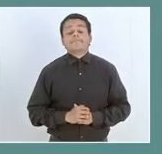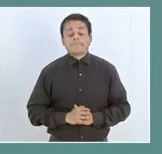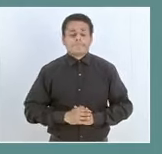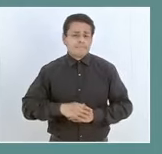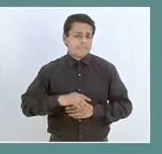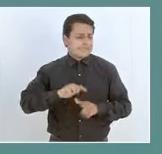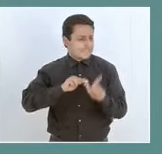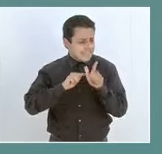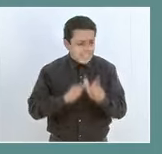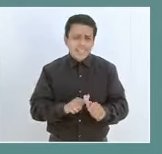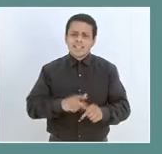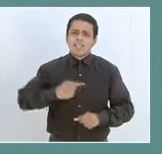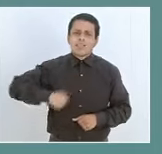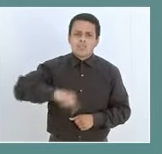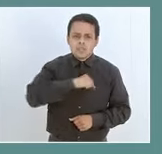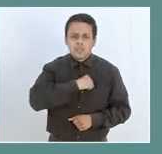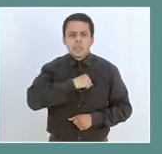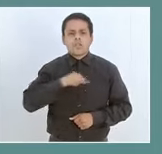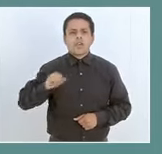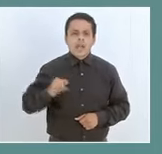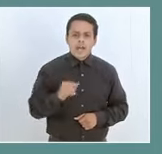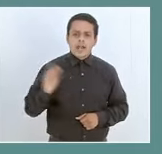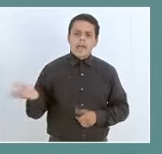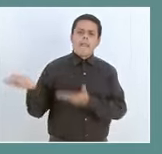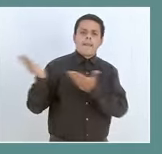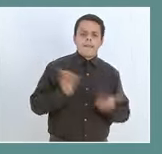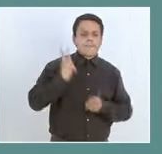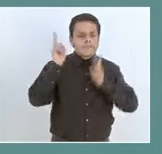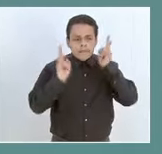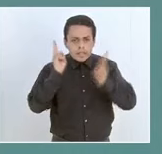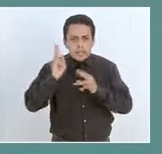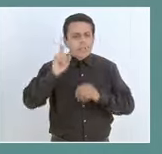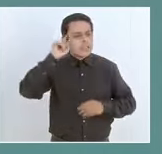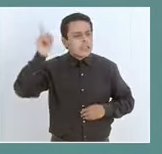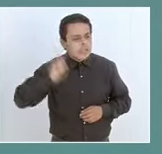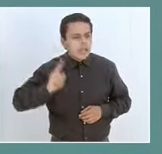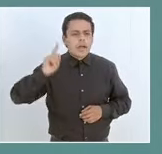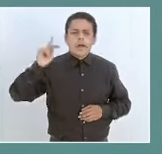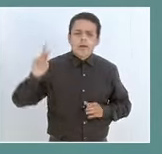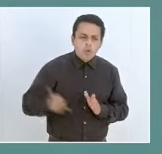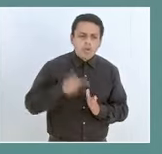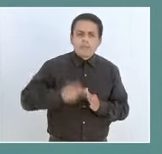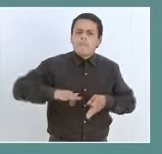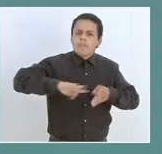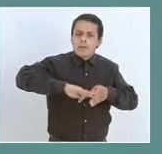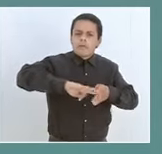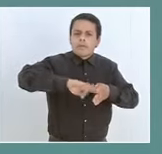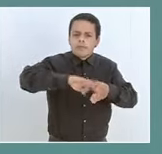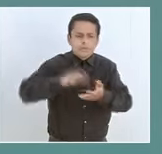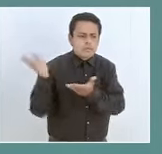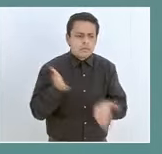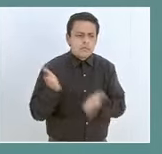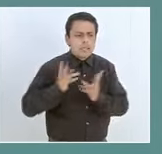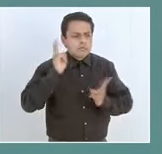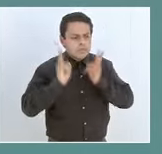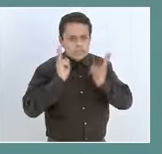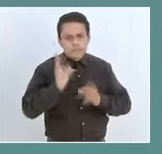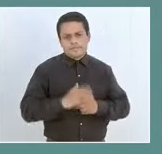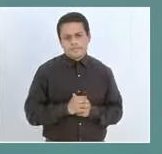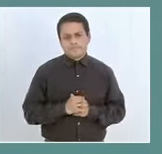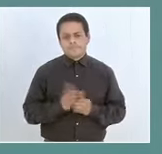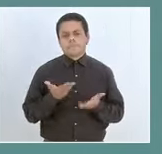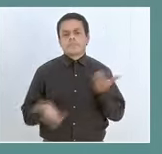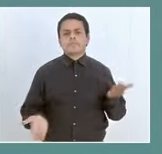a seguir visitando Jerez, visitando Zacatecas, constantemente. Ahora